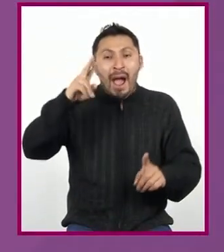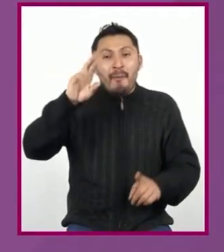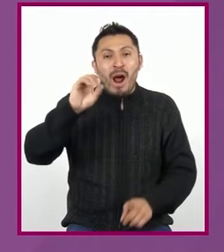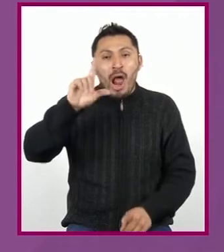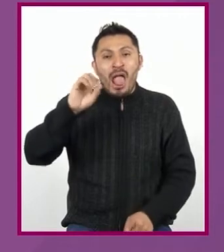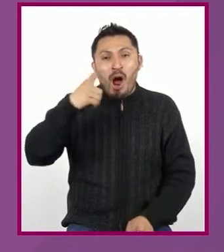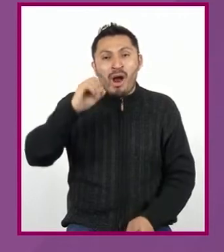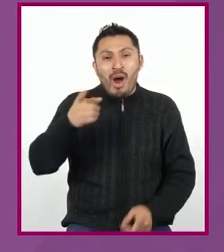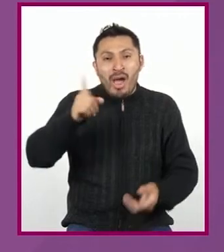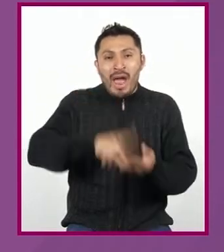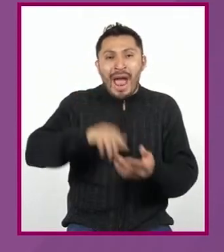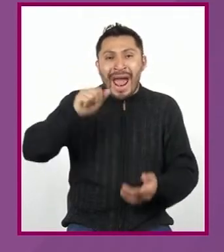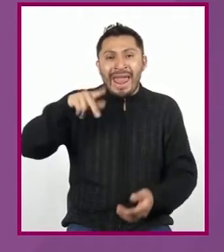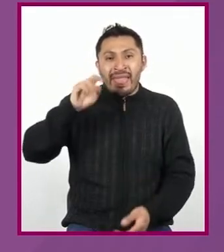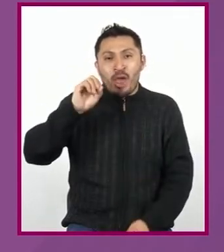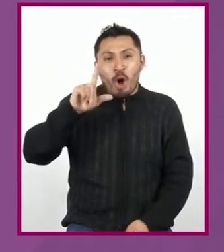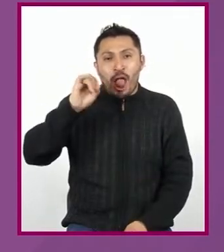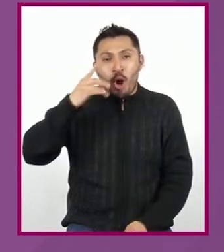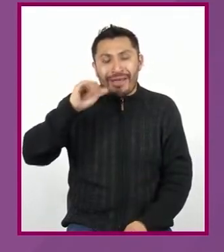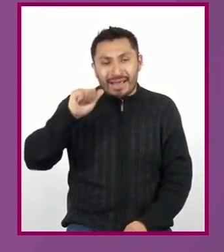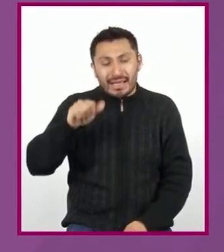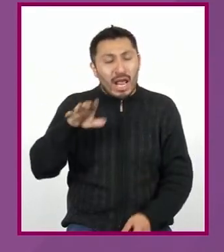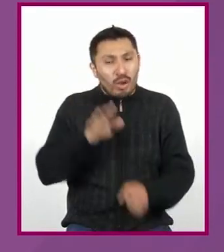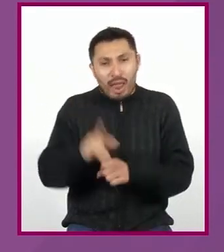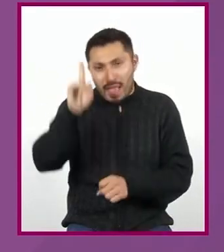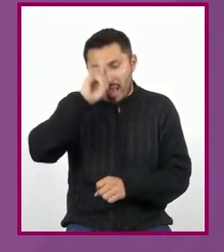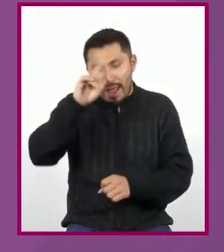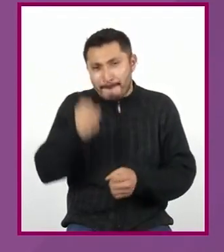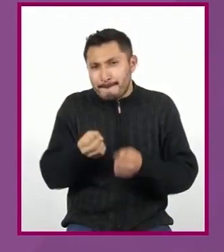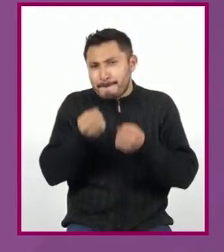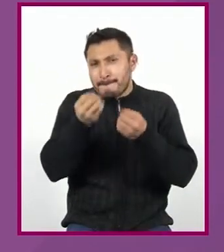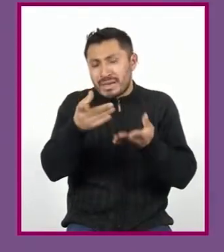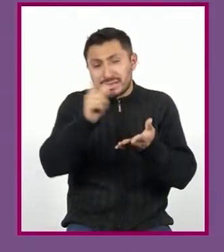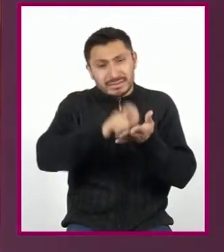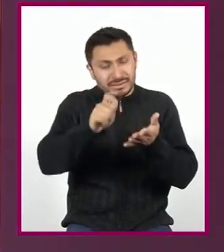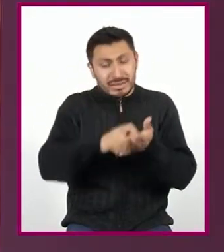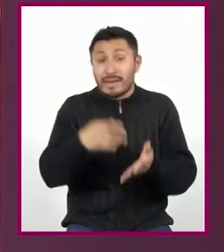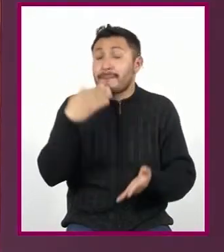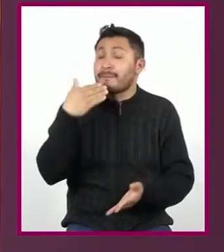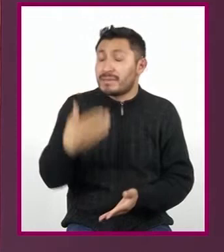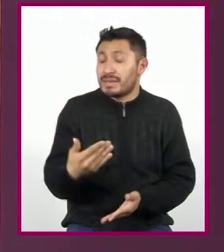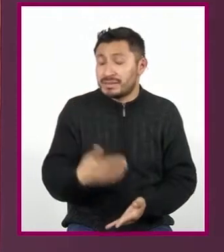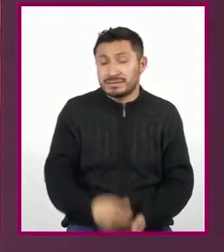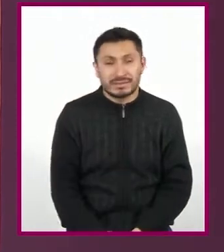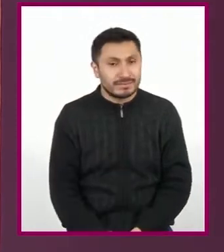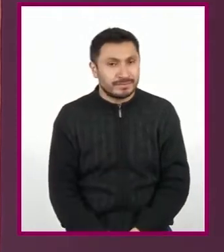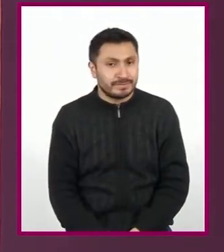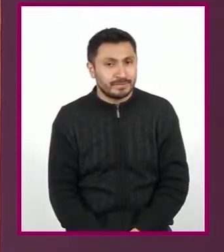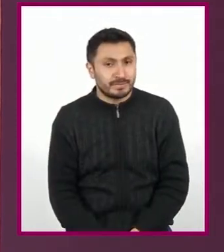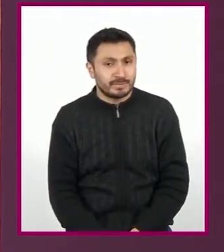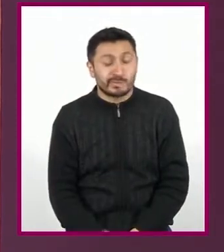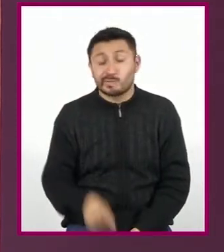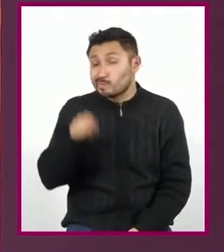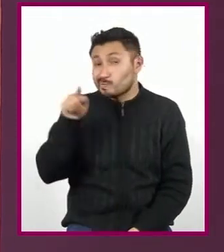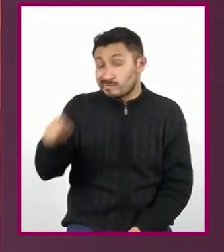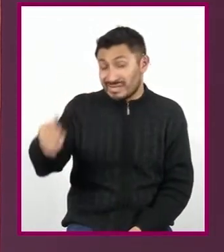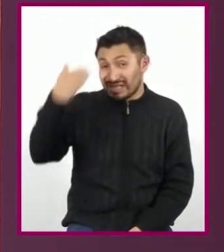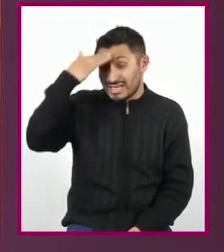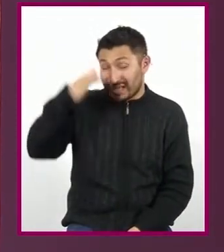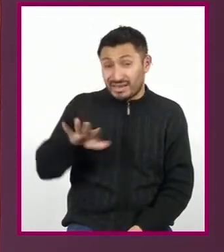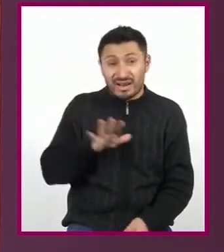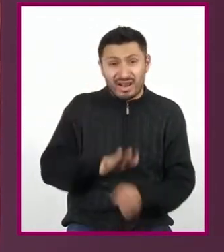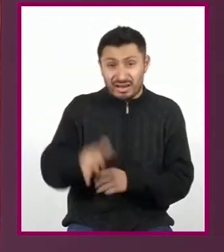compromiso de acuerdo con la persona gramatical que utilice. Por ejemplo, al escribir "comencé esta antología en